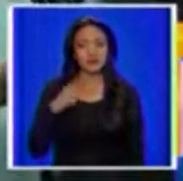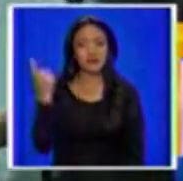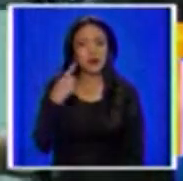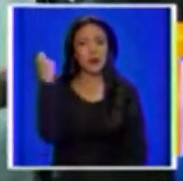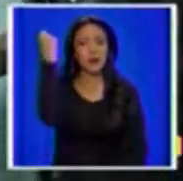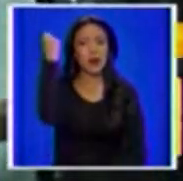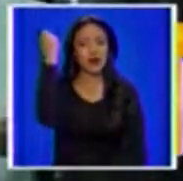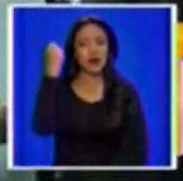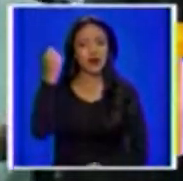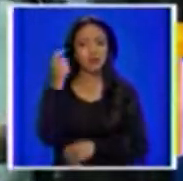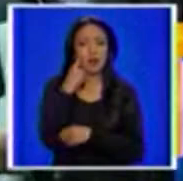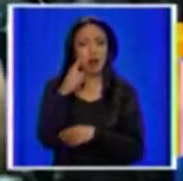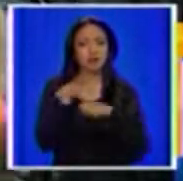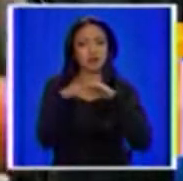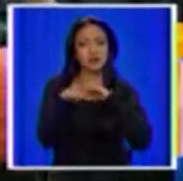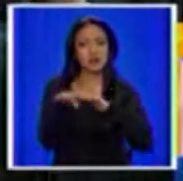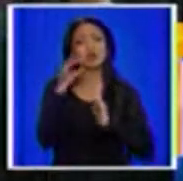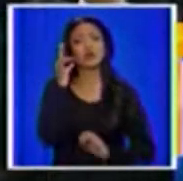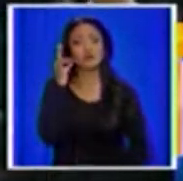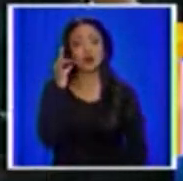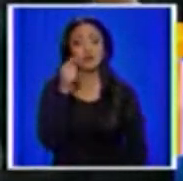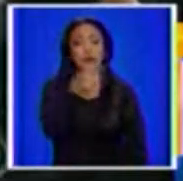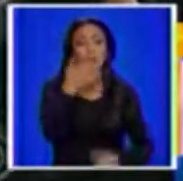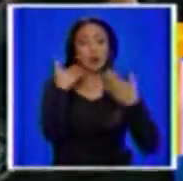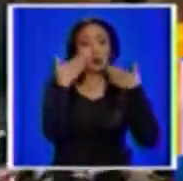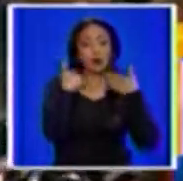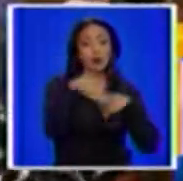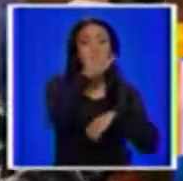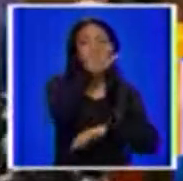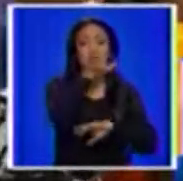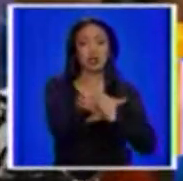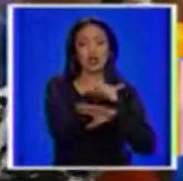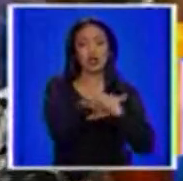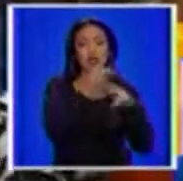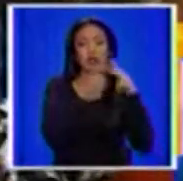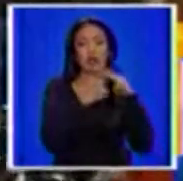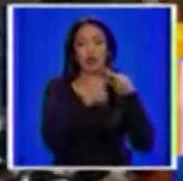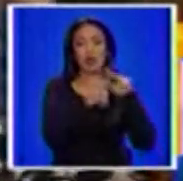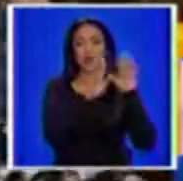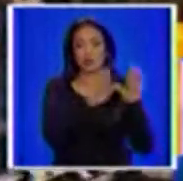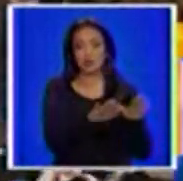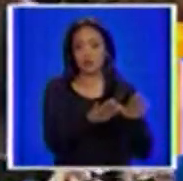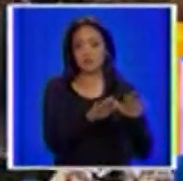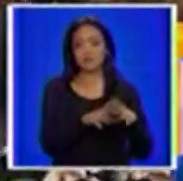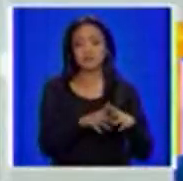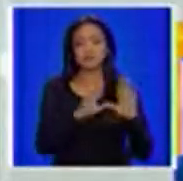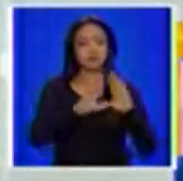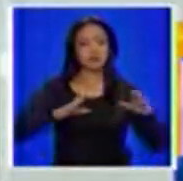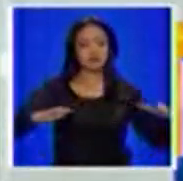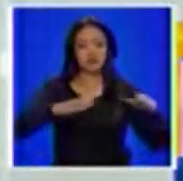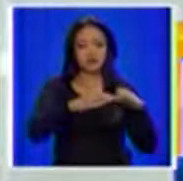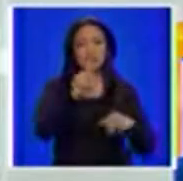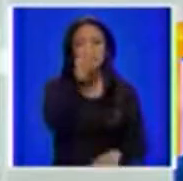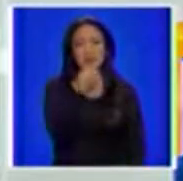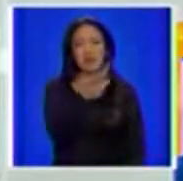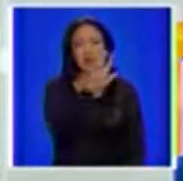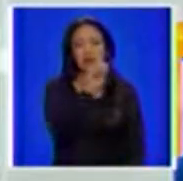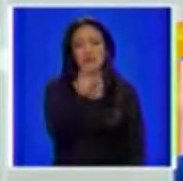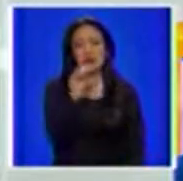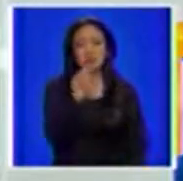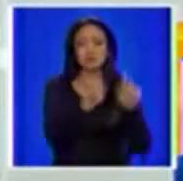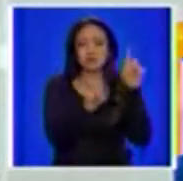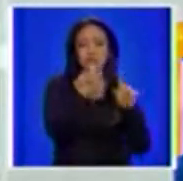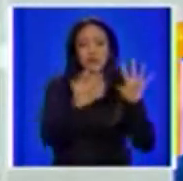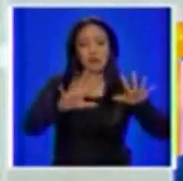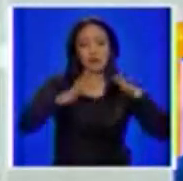En Guayaquil, el plantón inició a las 5 de la tarde en la Plaza San Francisco. Unas 1.500 personas